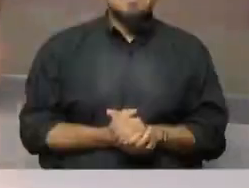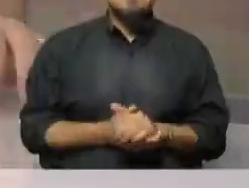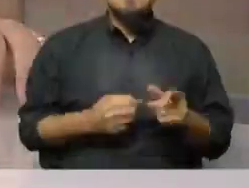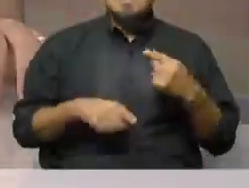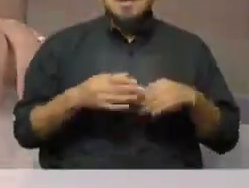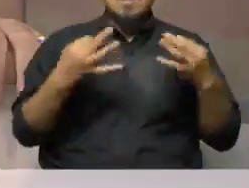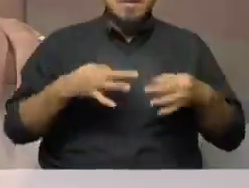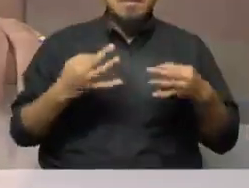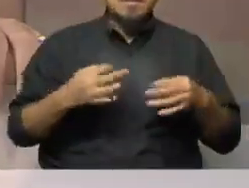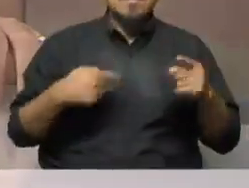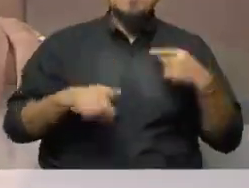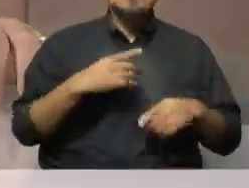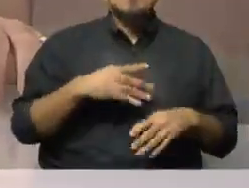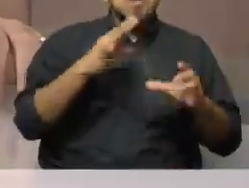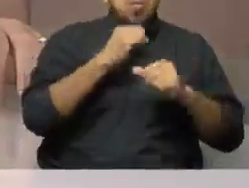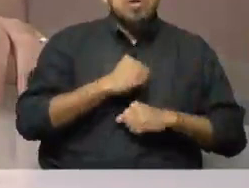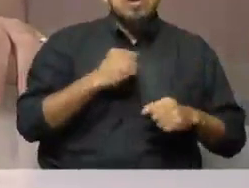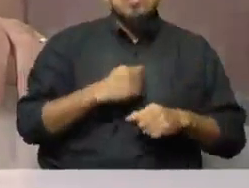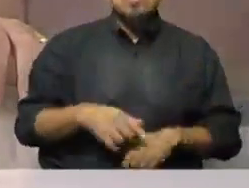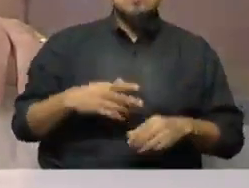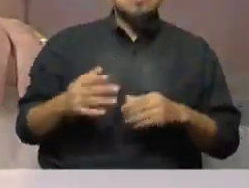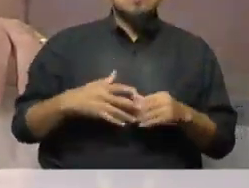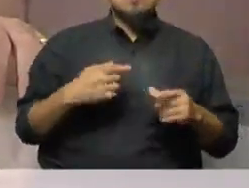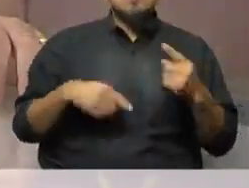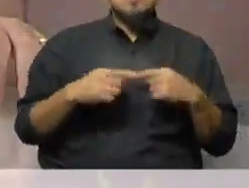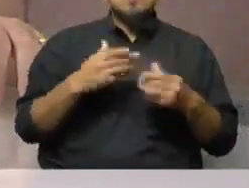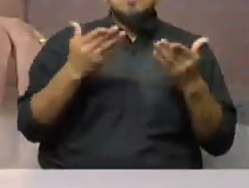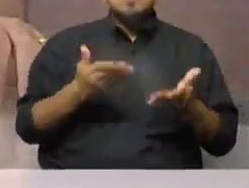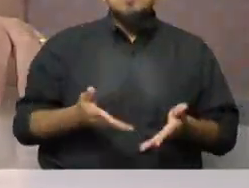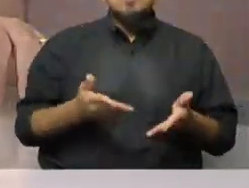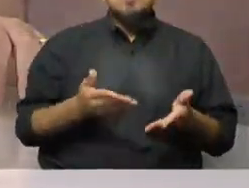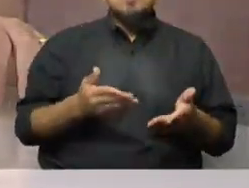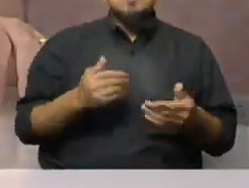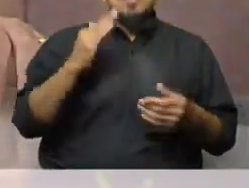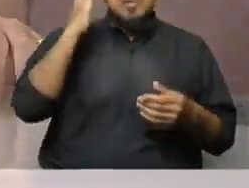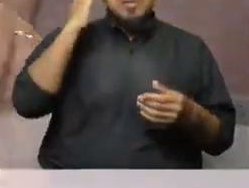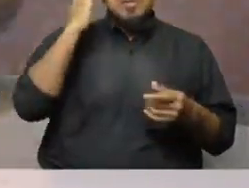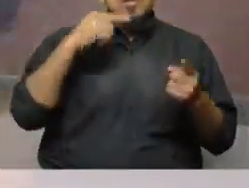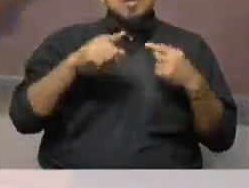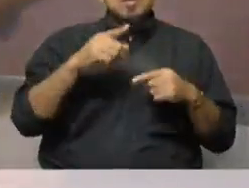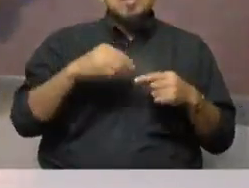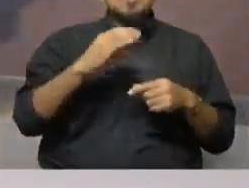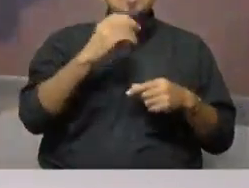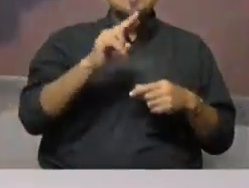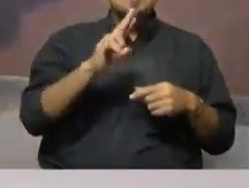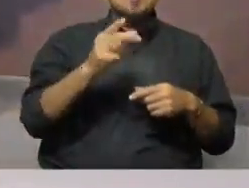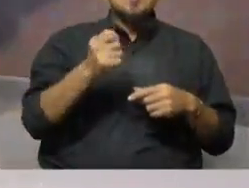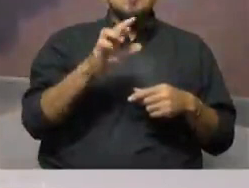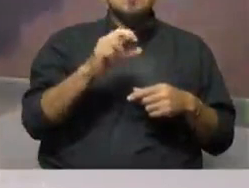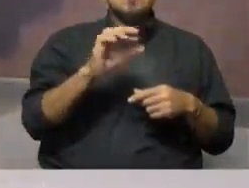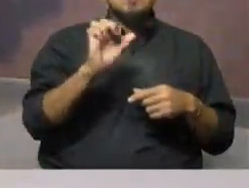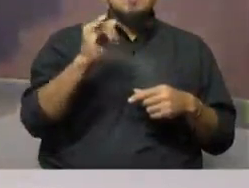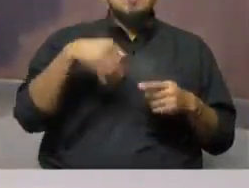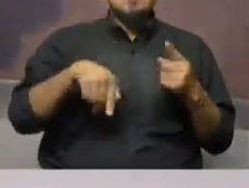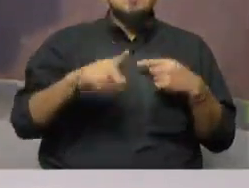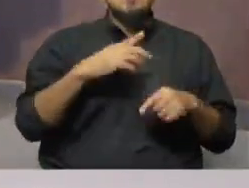bárbaro y baila y aguanta todo el desfile. Y aparte es uno de los grandes grandes cabezas de 40 y 60. Claro, totalmente. El carnaval arranca